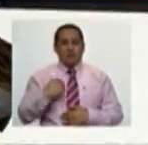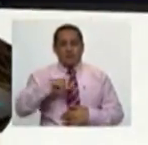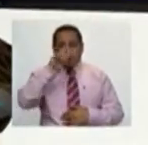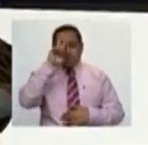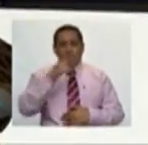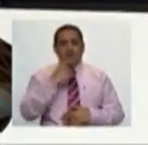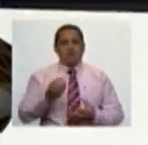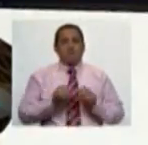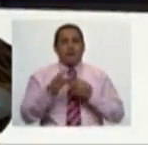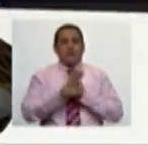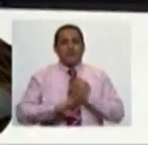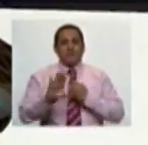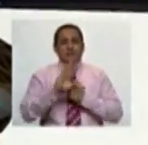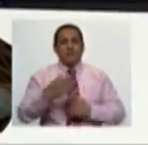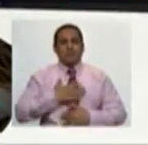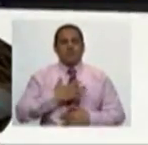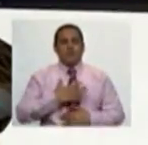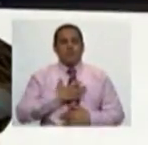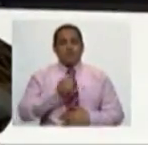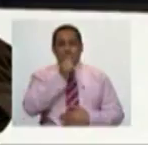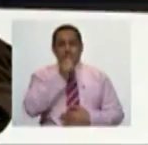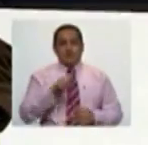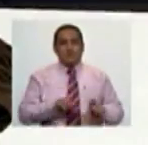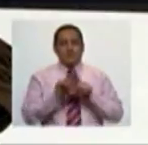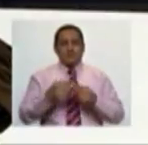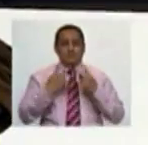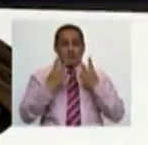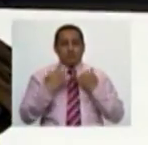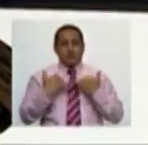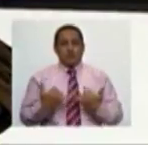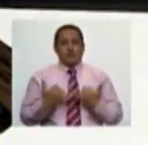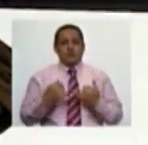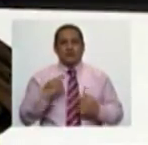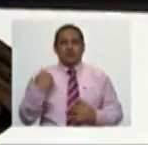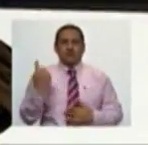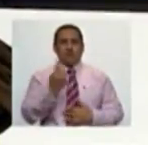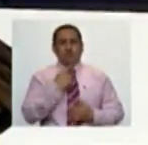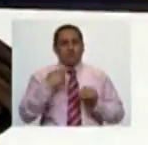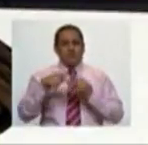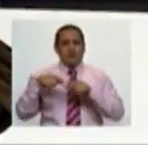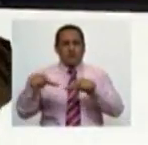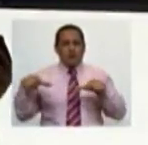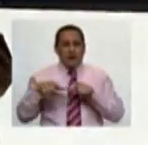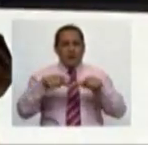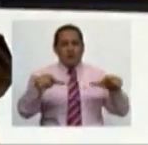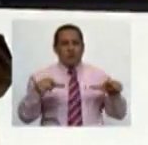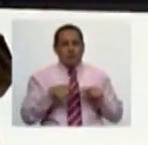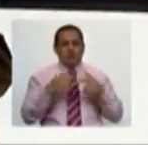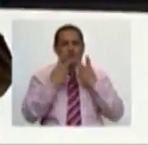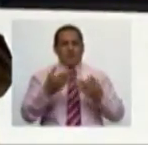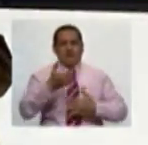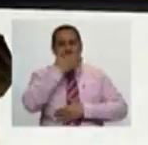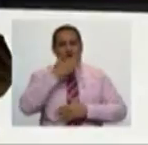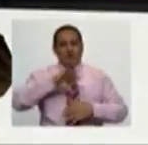Estado, sino también para la defensa de la propiedad privada. Hoy en día estamos viendo que todos los locales que están siendo